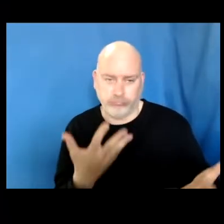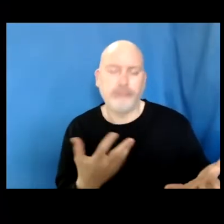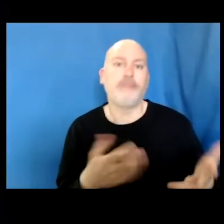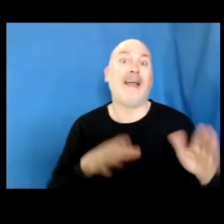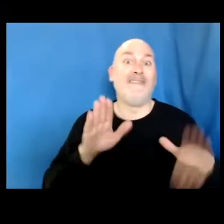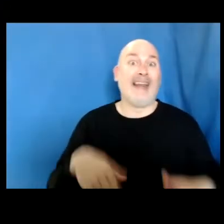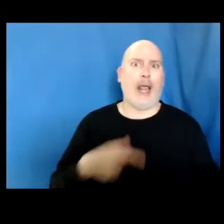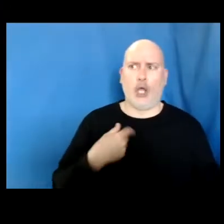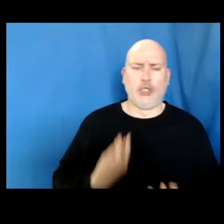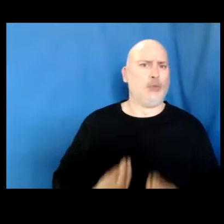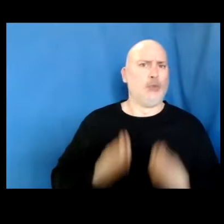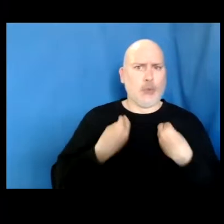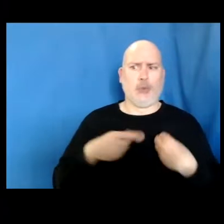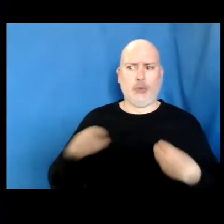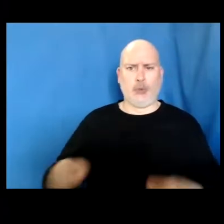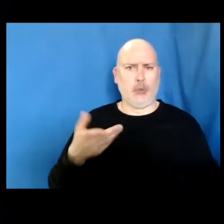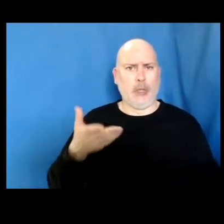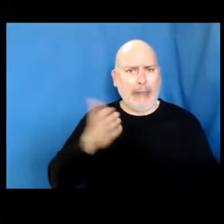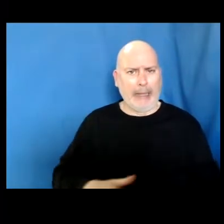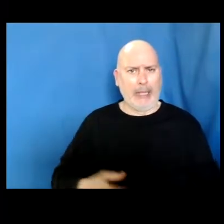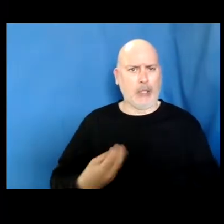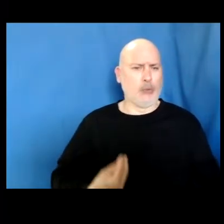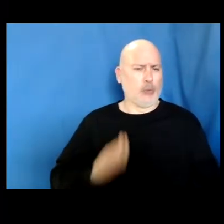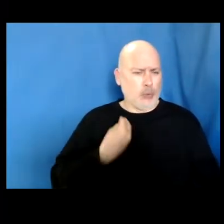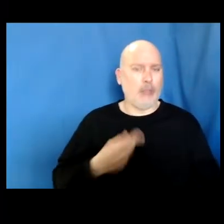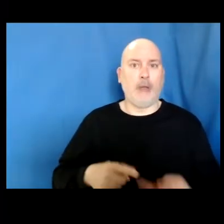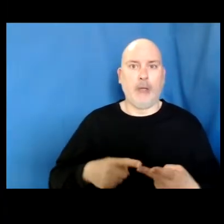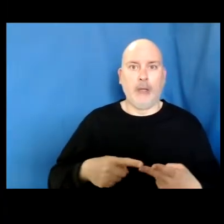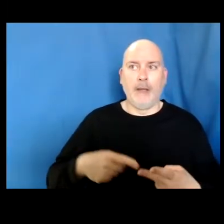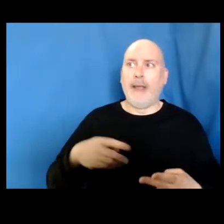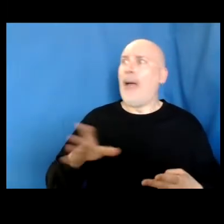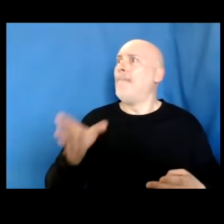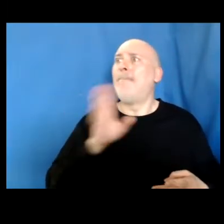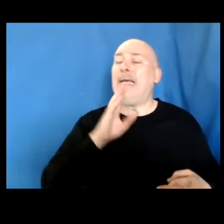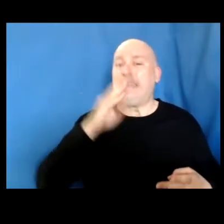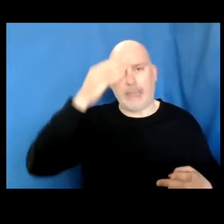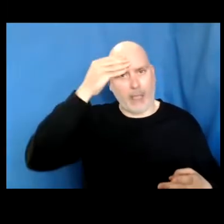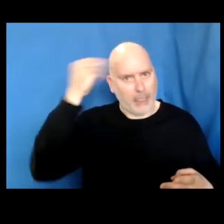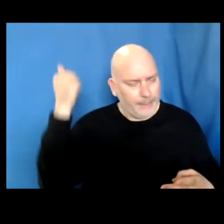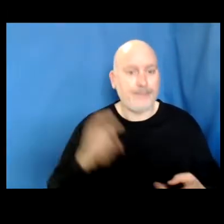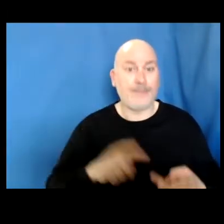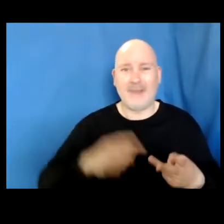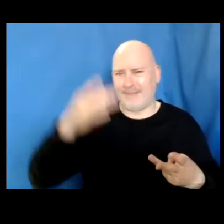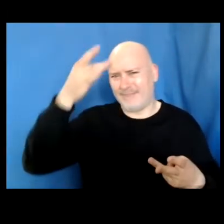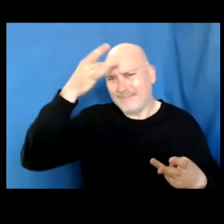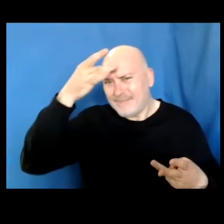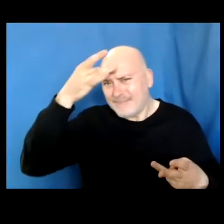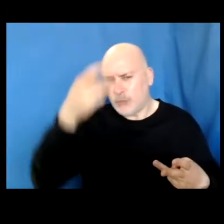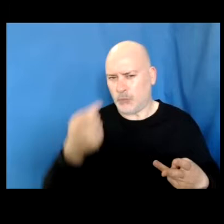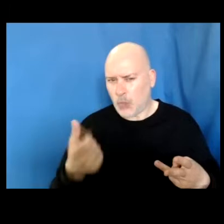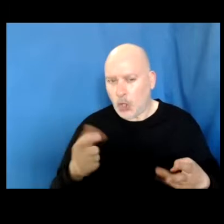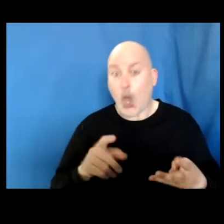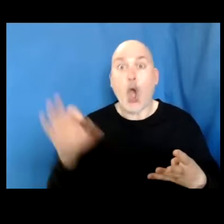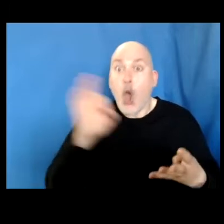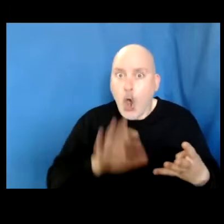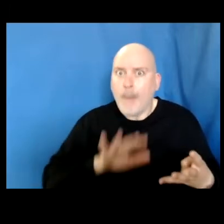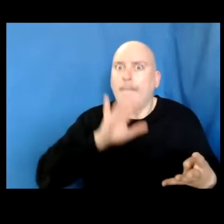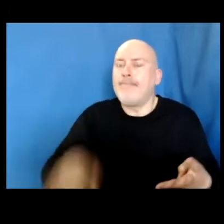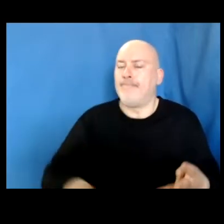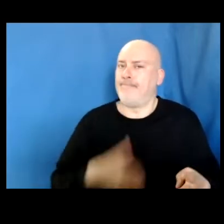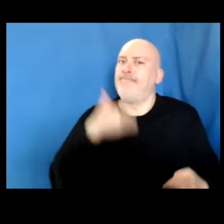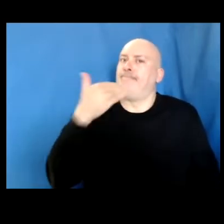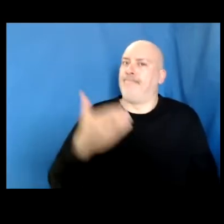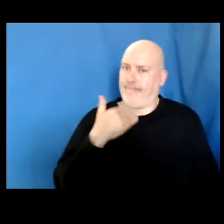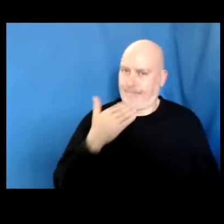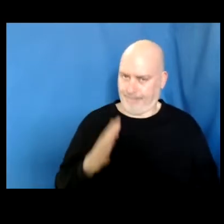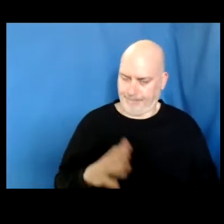esté asustado, no recuerde lo que ha pasado, tenga dolor de cabeza o incluso presente algún vómito.